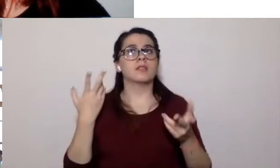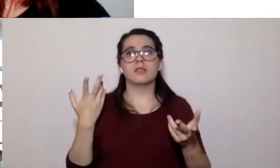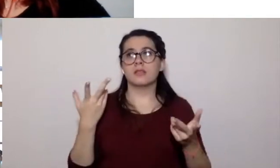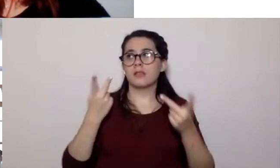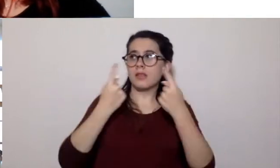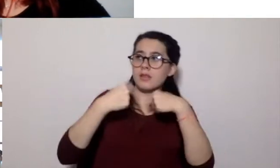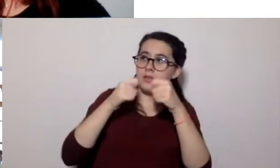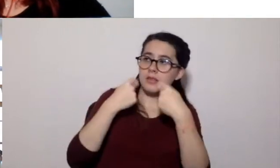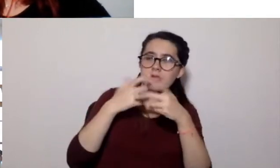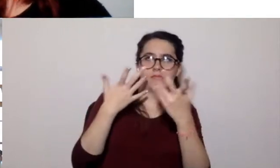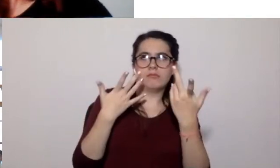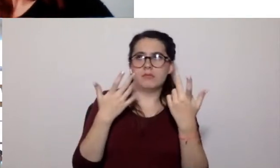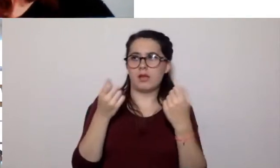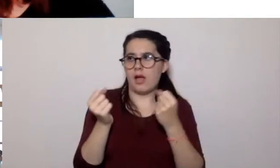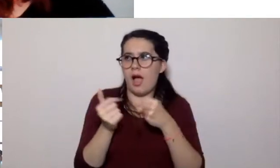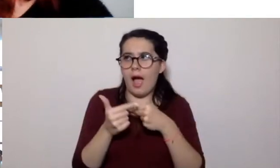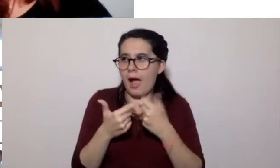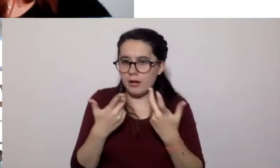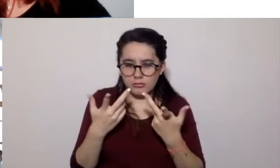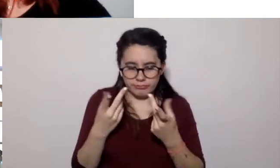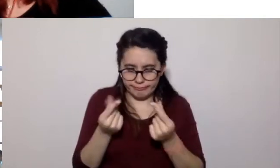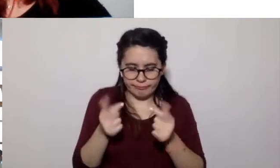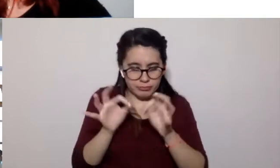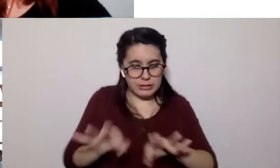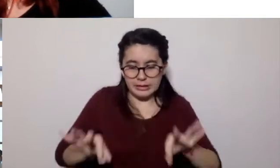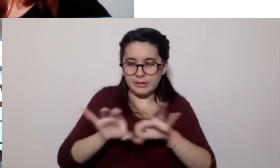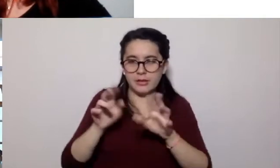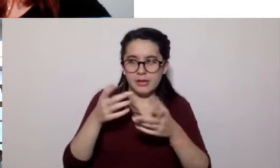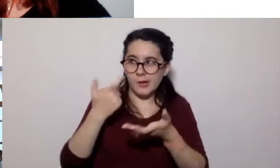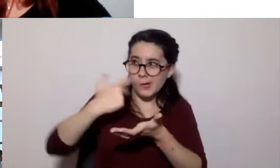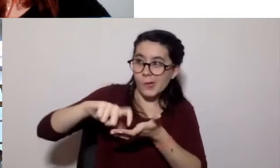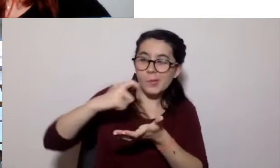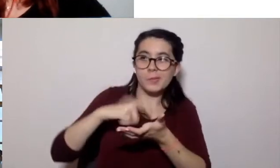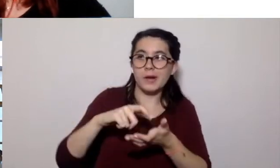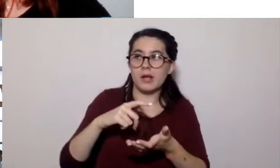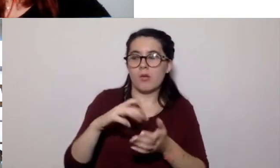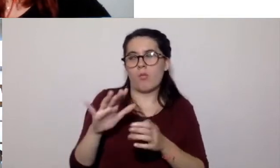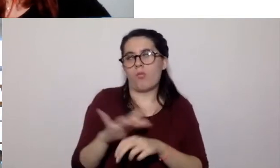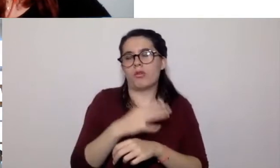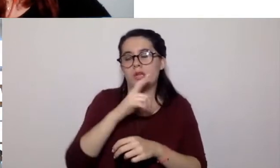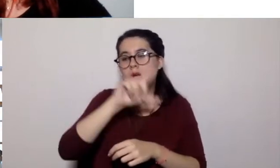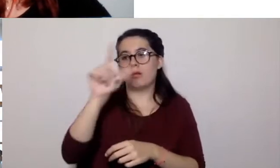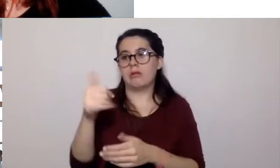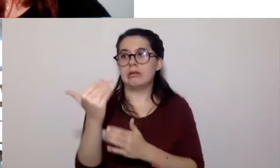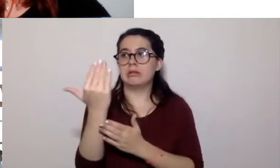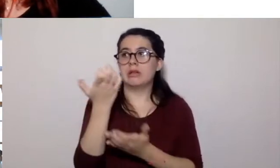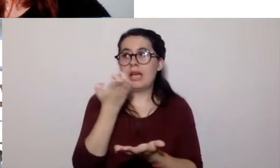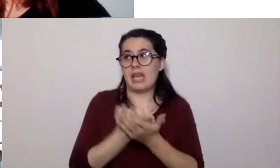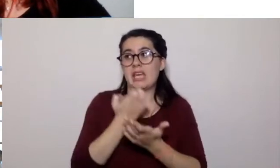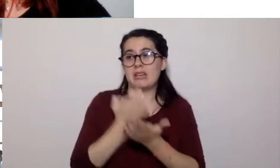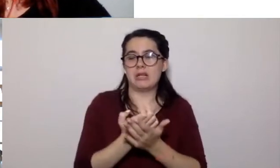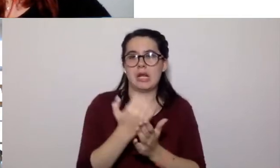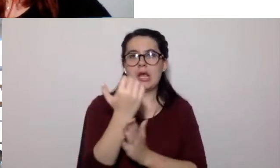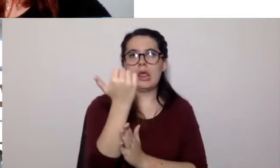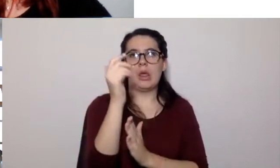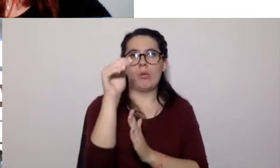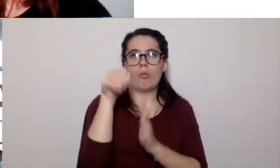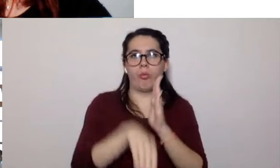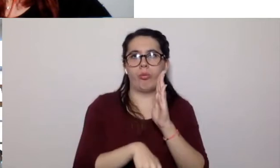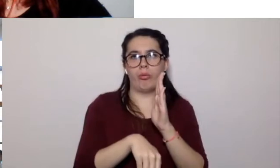si no, nuestra economía se viene para abajo. Pero también, como dices tú, creo